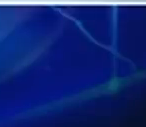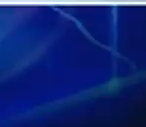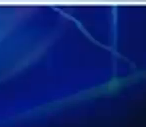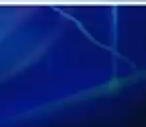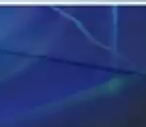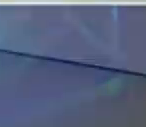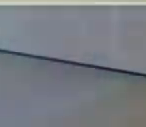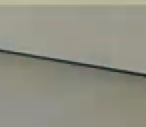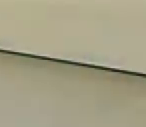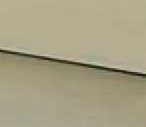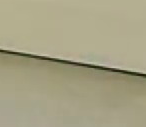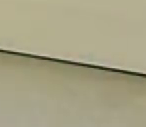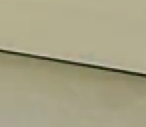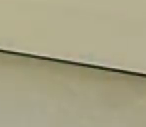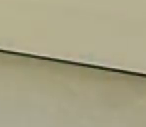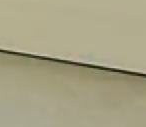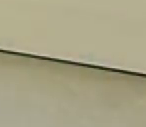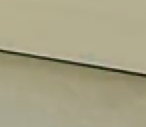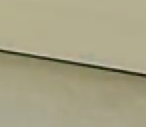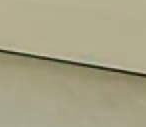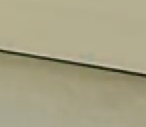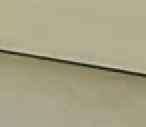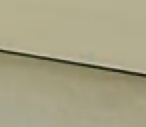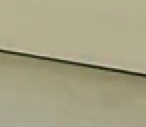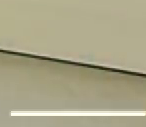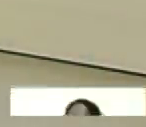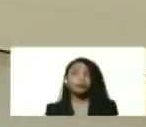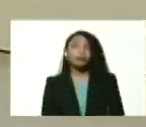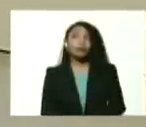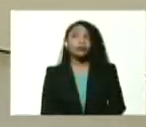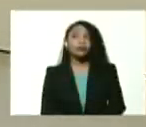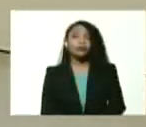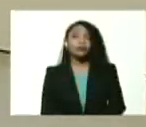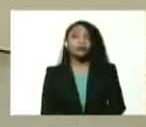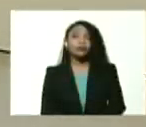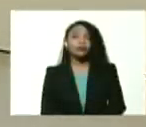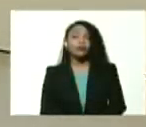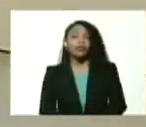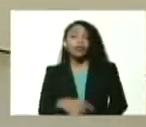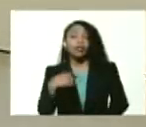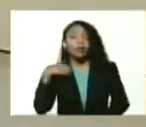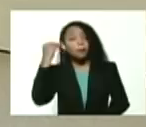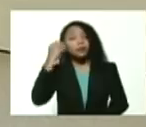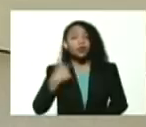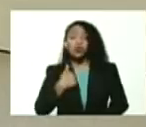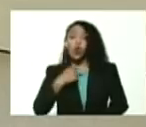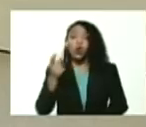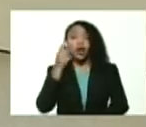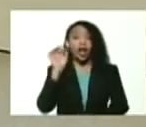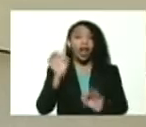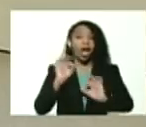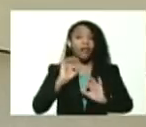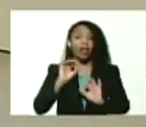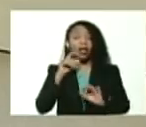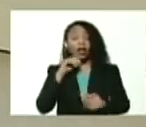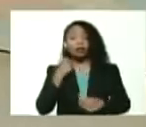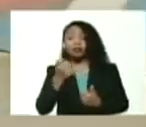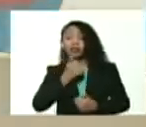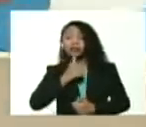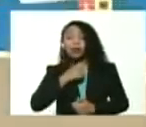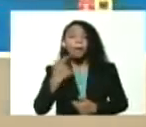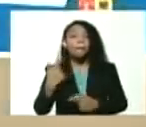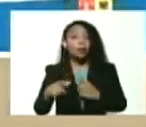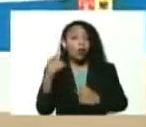estafa. Es mi opinión. Yo no tengo ningún basamento en la realidad. No tengo nada que lo sustente, pero sí